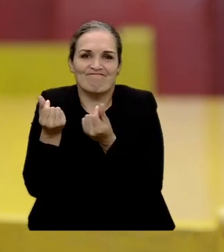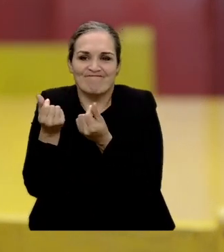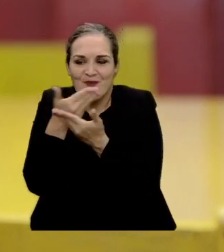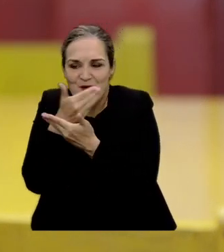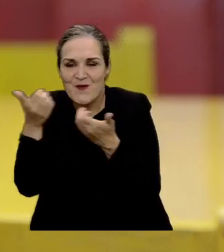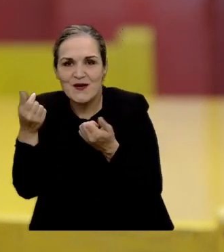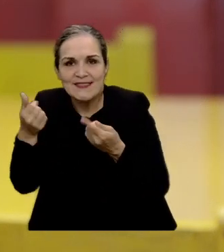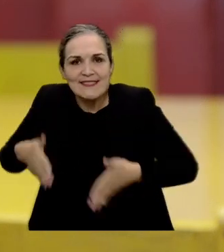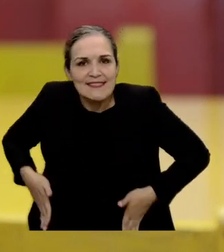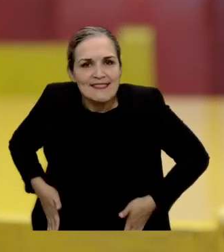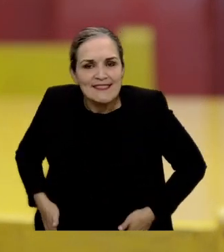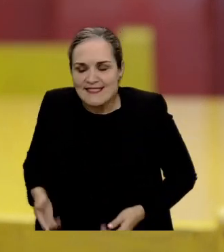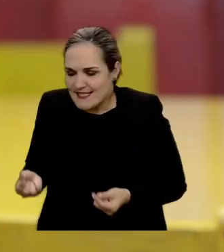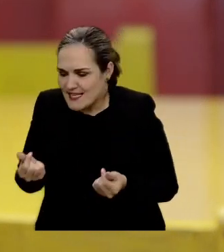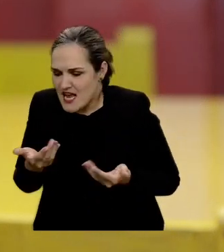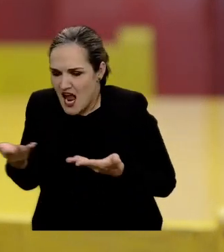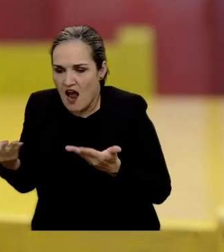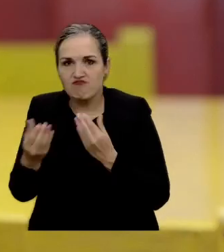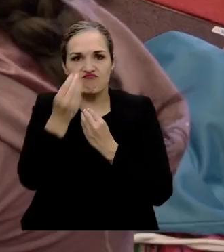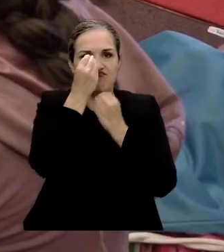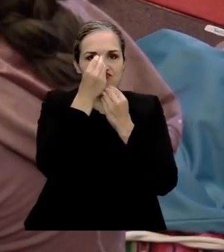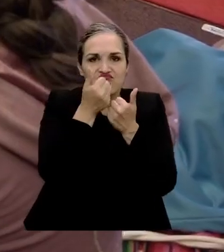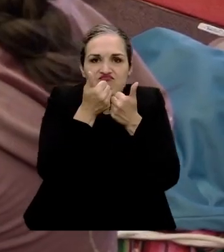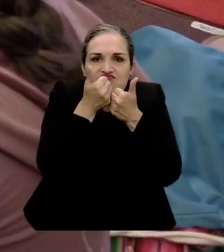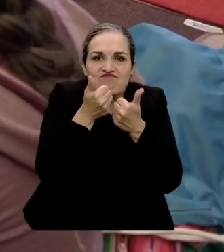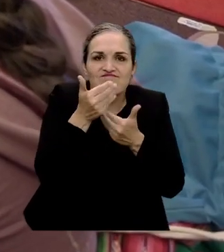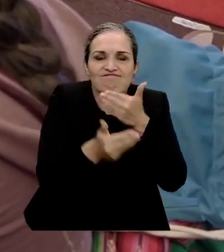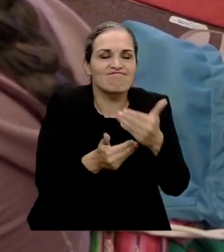bajos recursos económicos sufren de desnutrición.